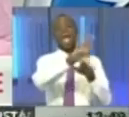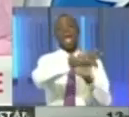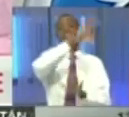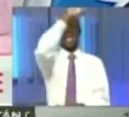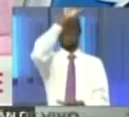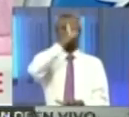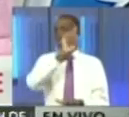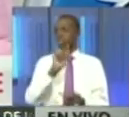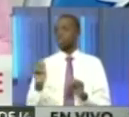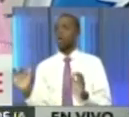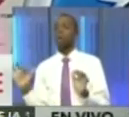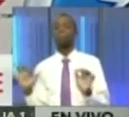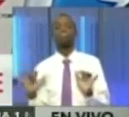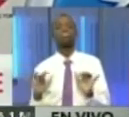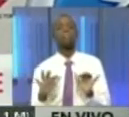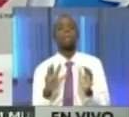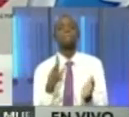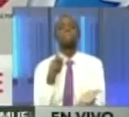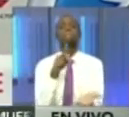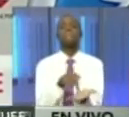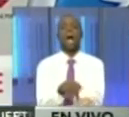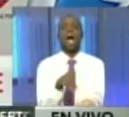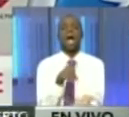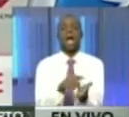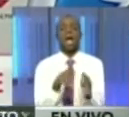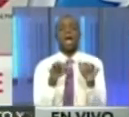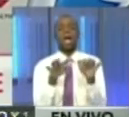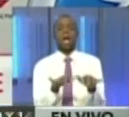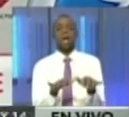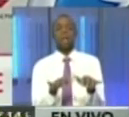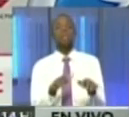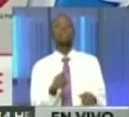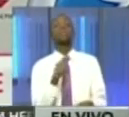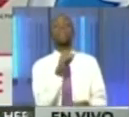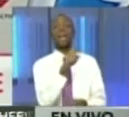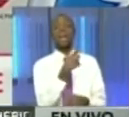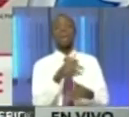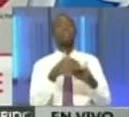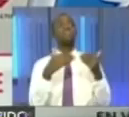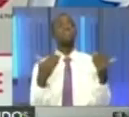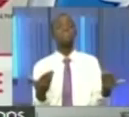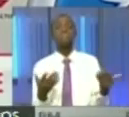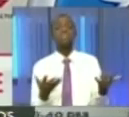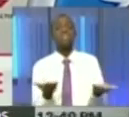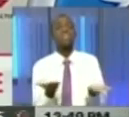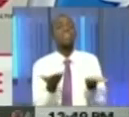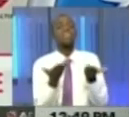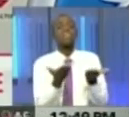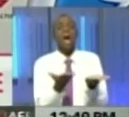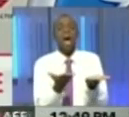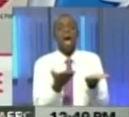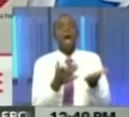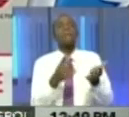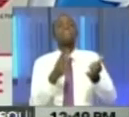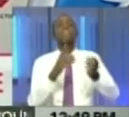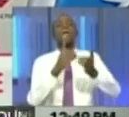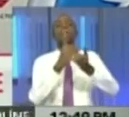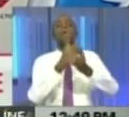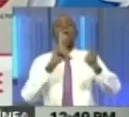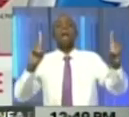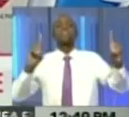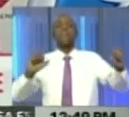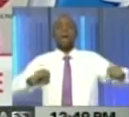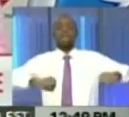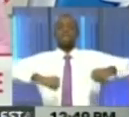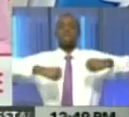un mecanismo de participación que está establecido para el fortalecimiento de la democracia. Y